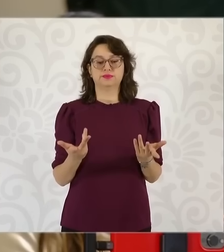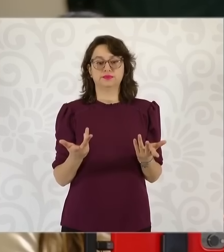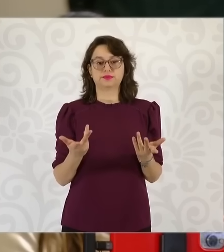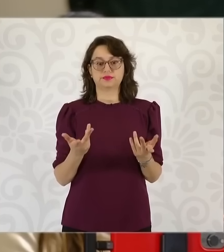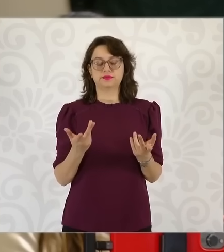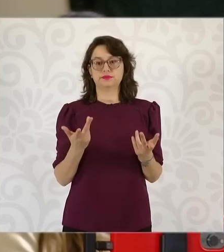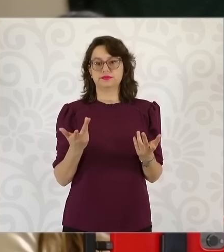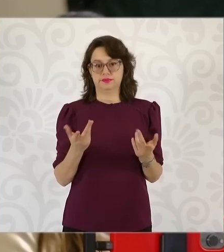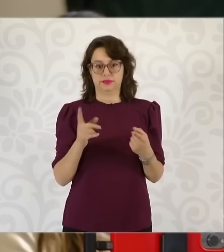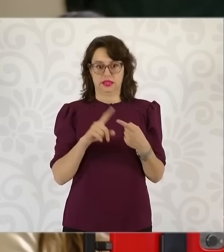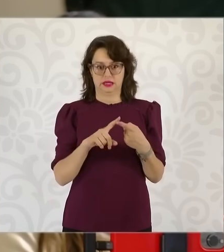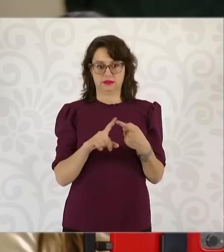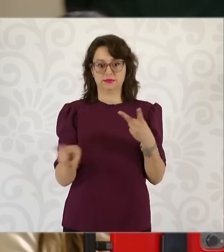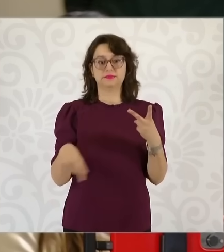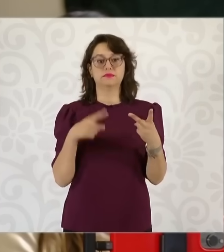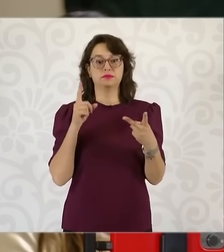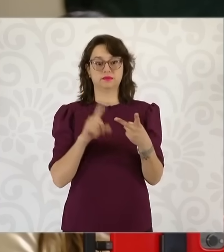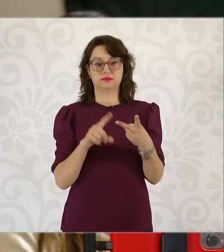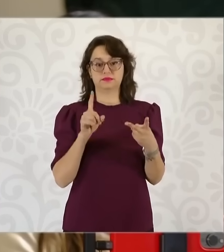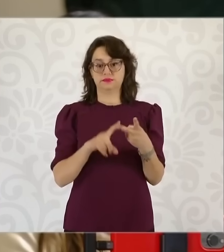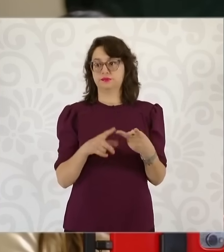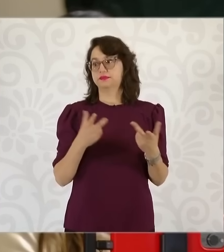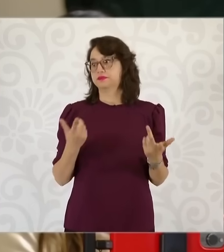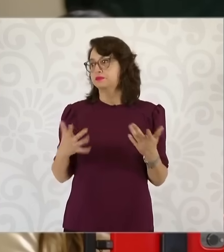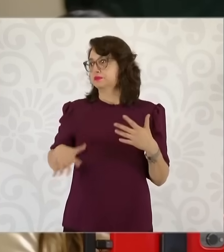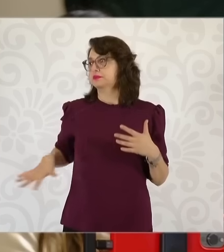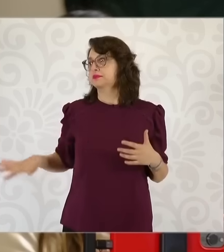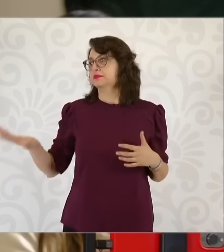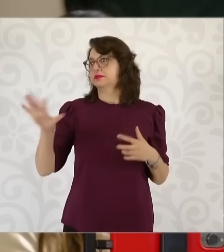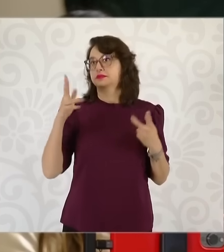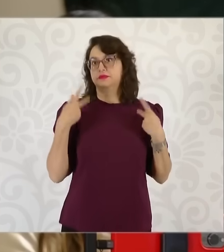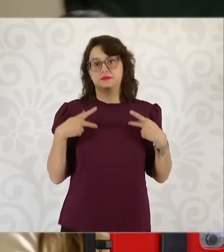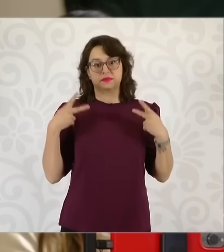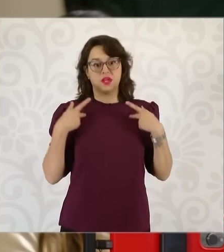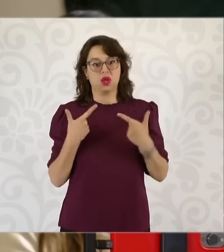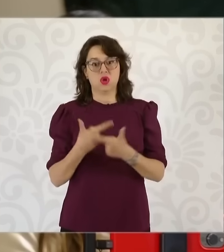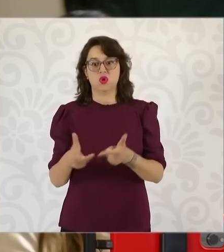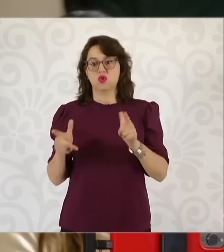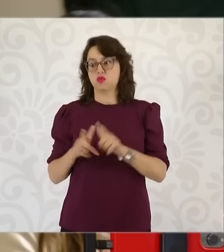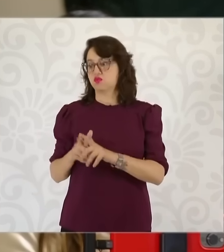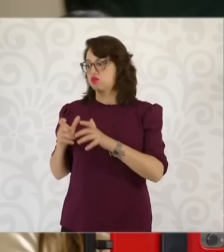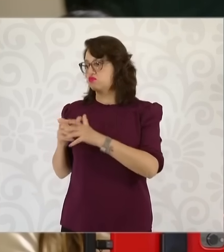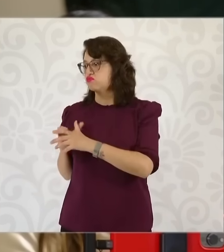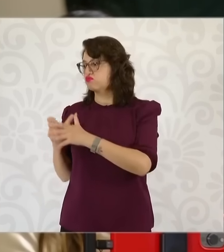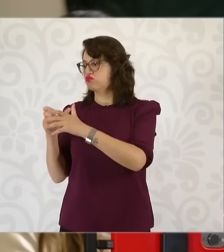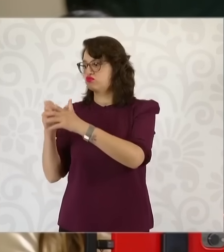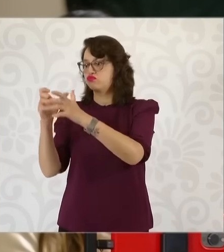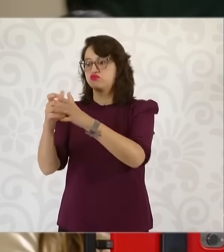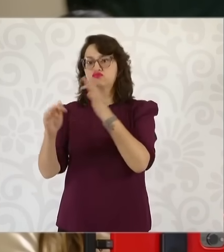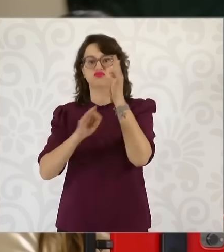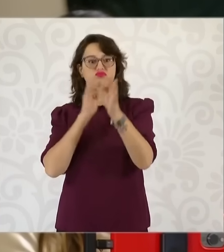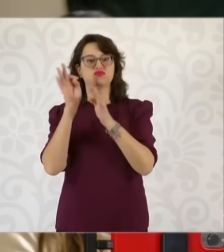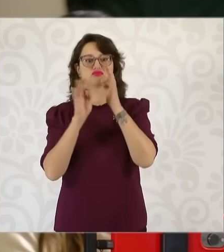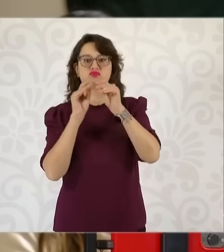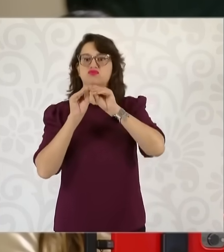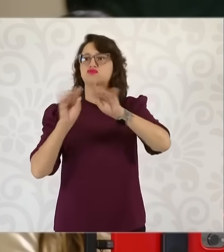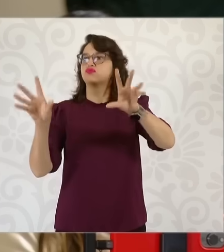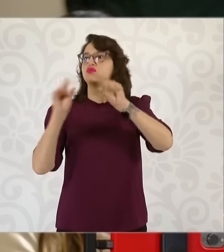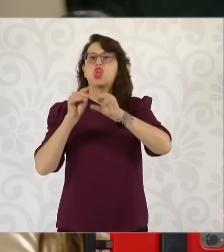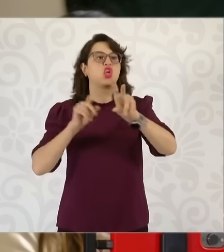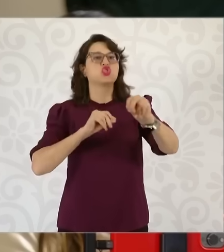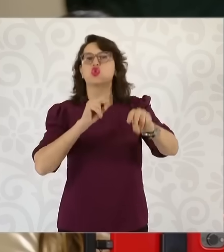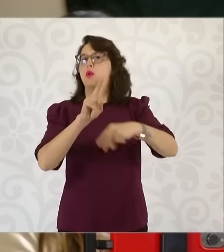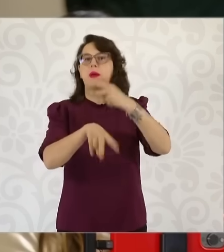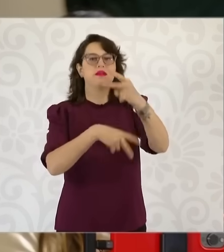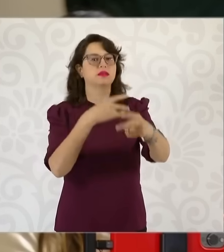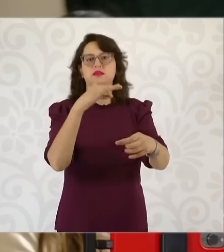este llamado al boicot desde las corporaciones mediáticas y sobre todo cómo ha